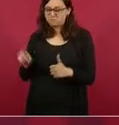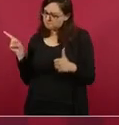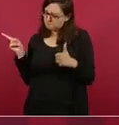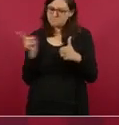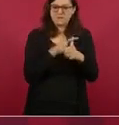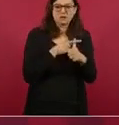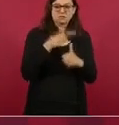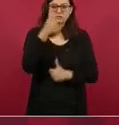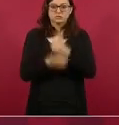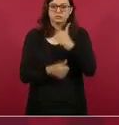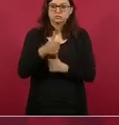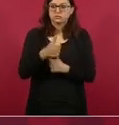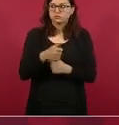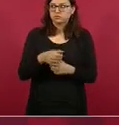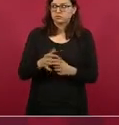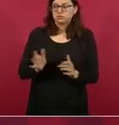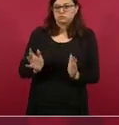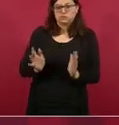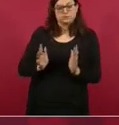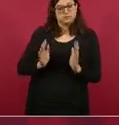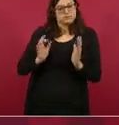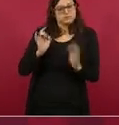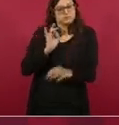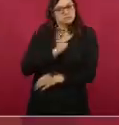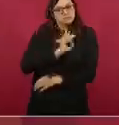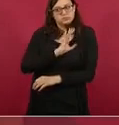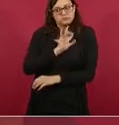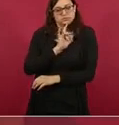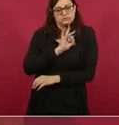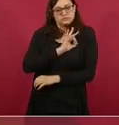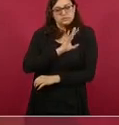Y se burlaron, y aquí lo voy a aclarar.